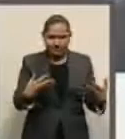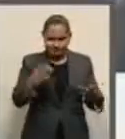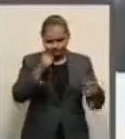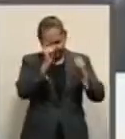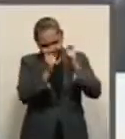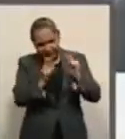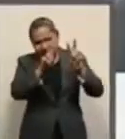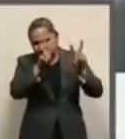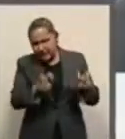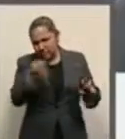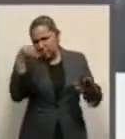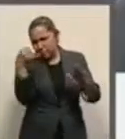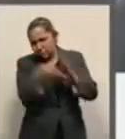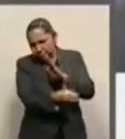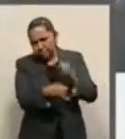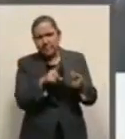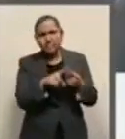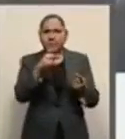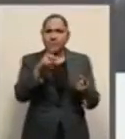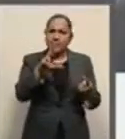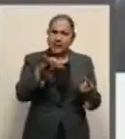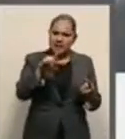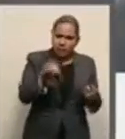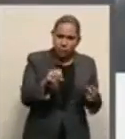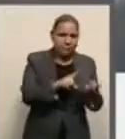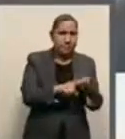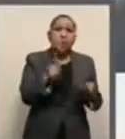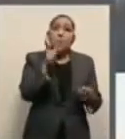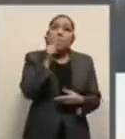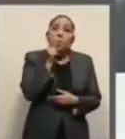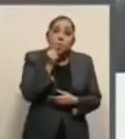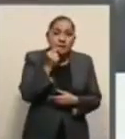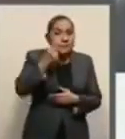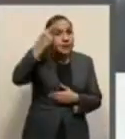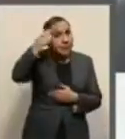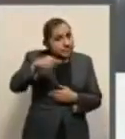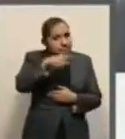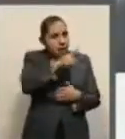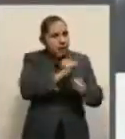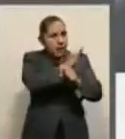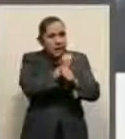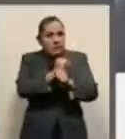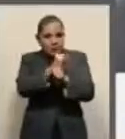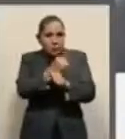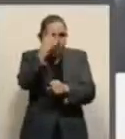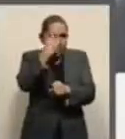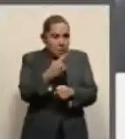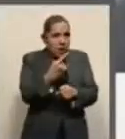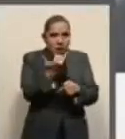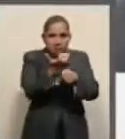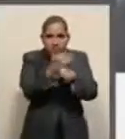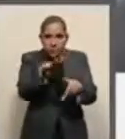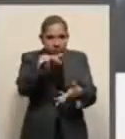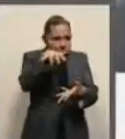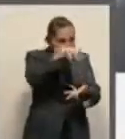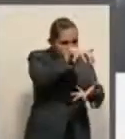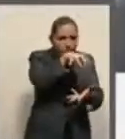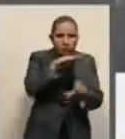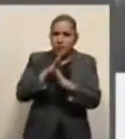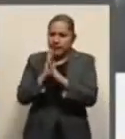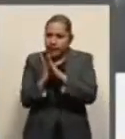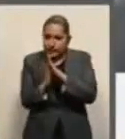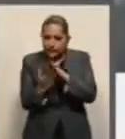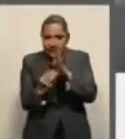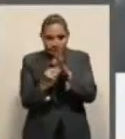policías en las áreas de investigación para que se puedan integrar las carpetas viene también la coordinación de planeación